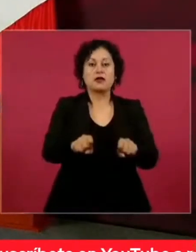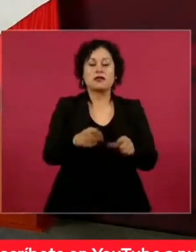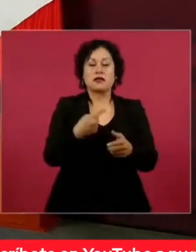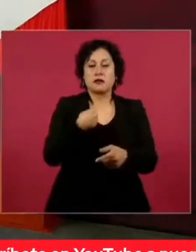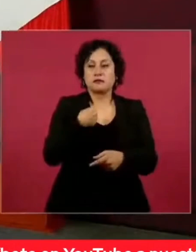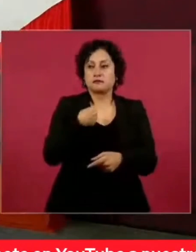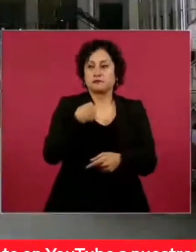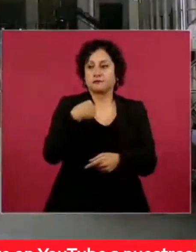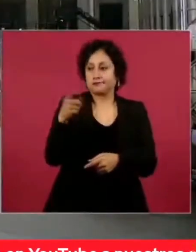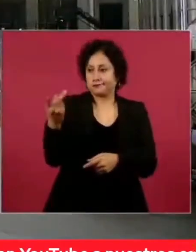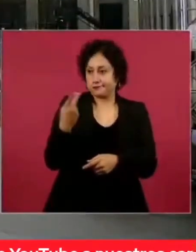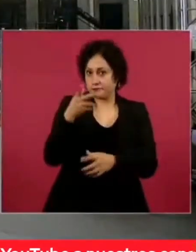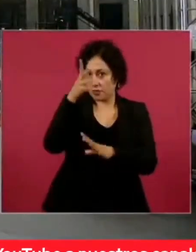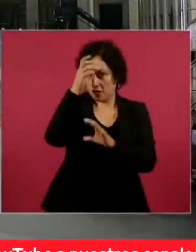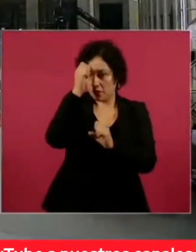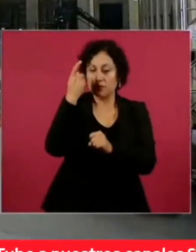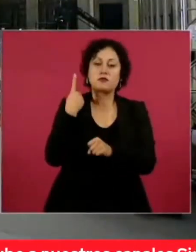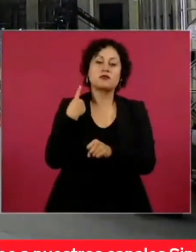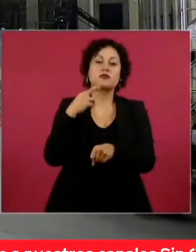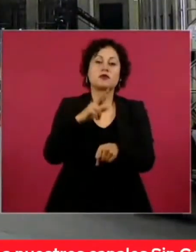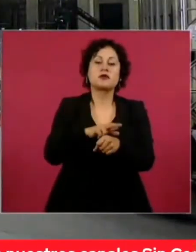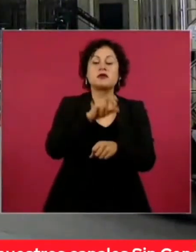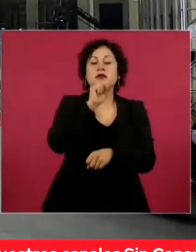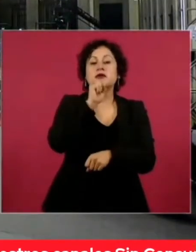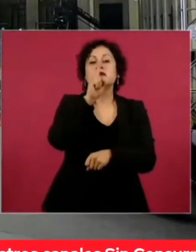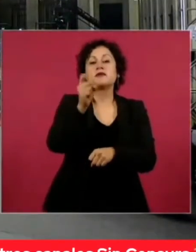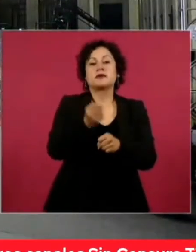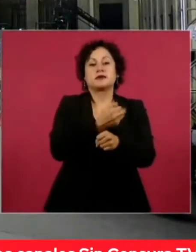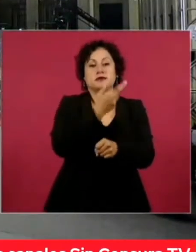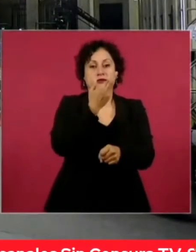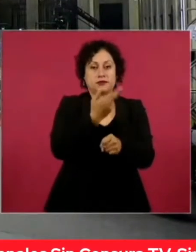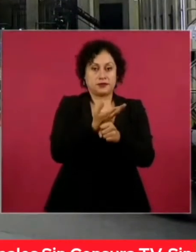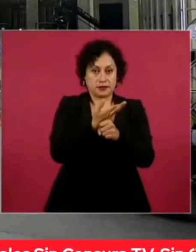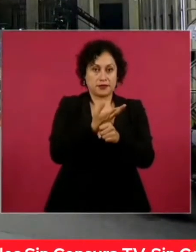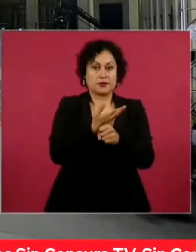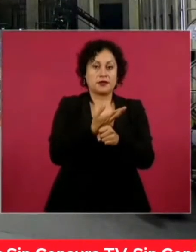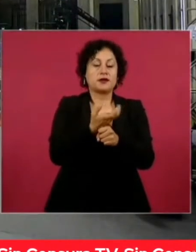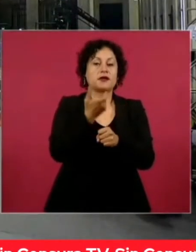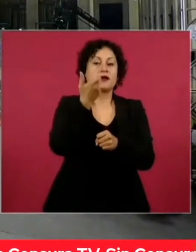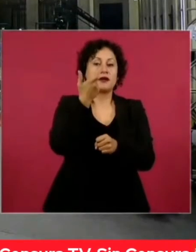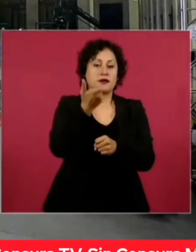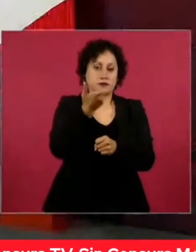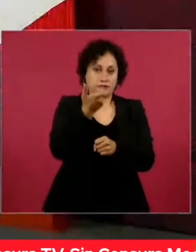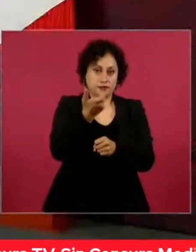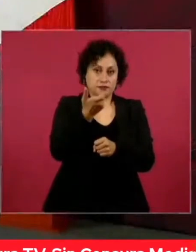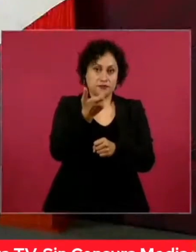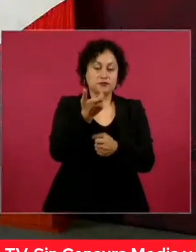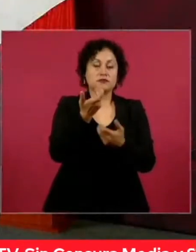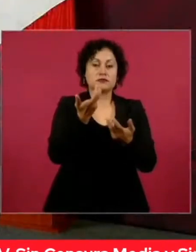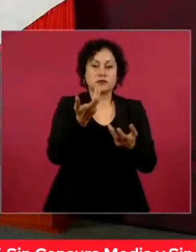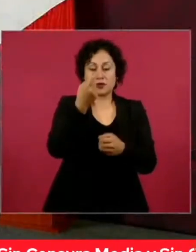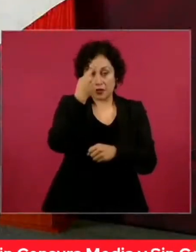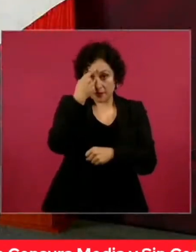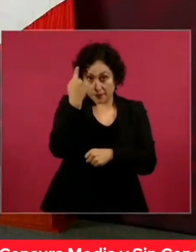tratar esto, también lo está viendo la secretaria de Economía, para seguir manteniendo